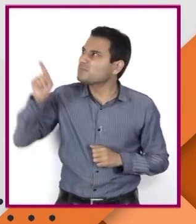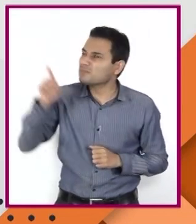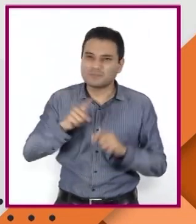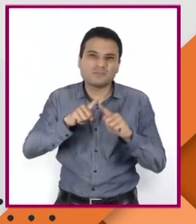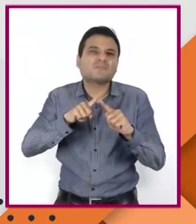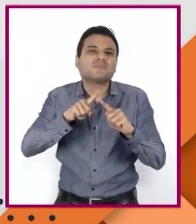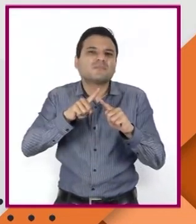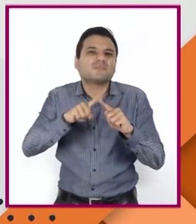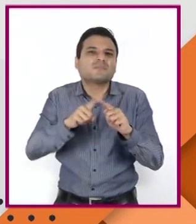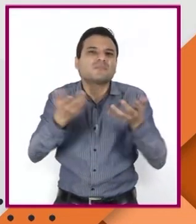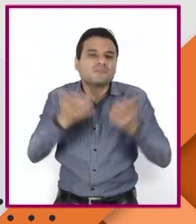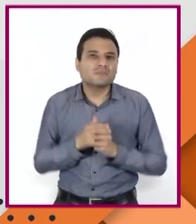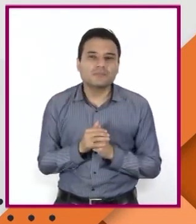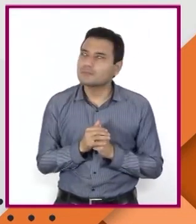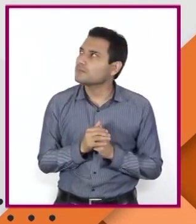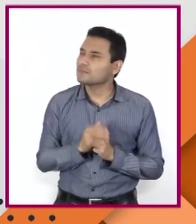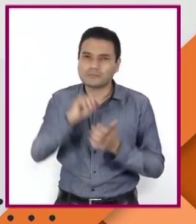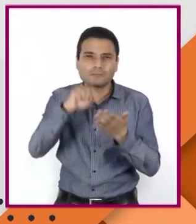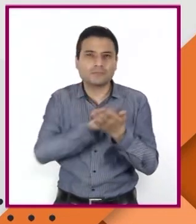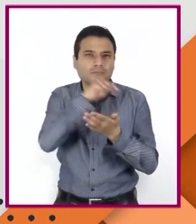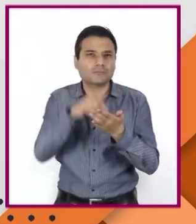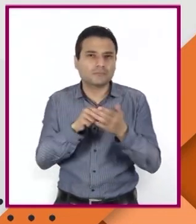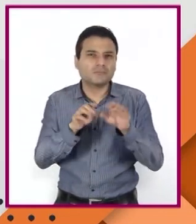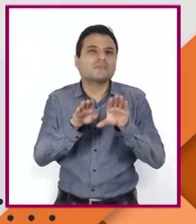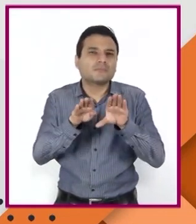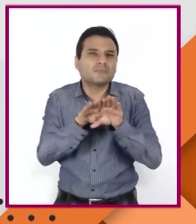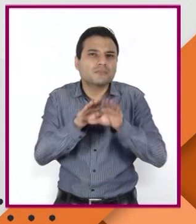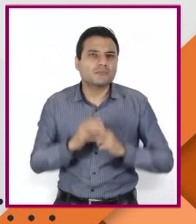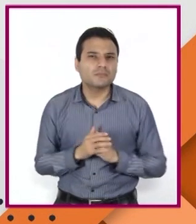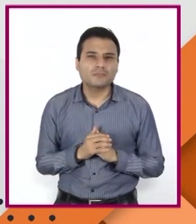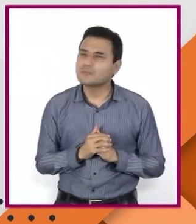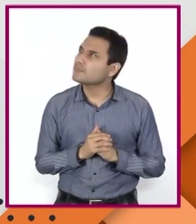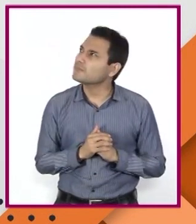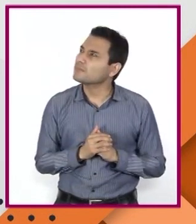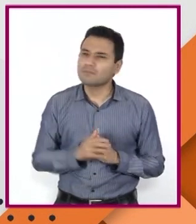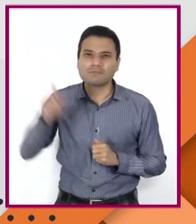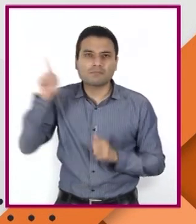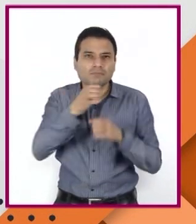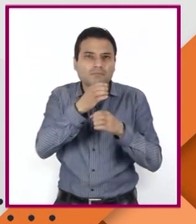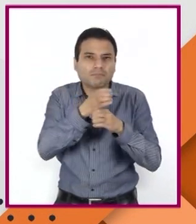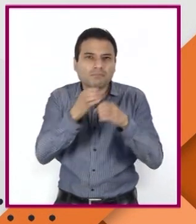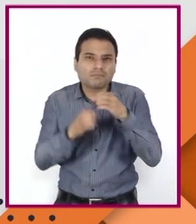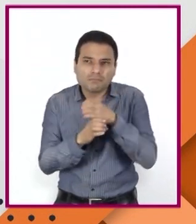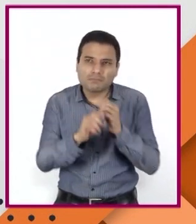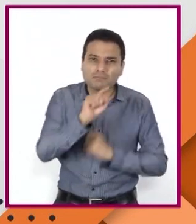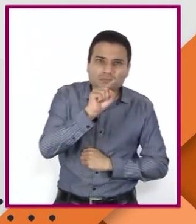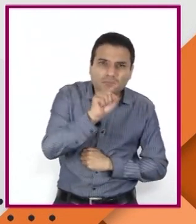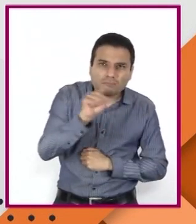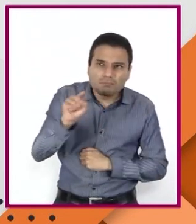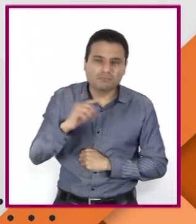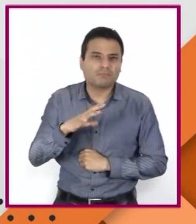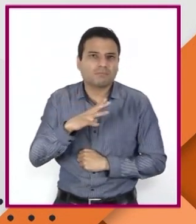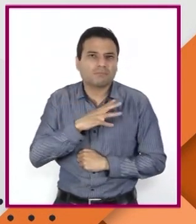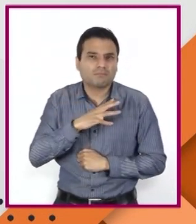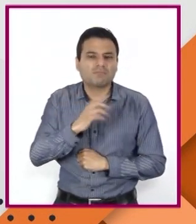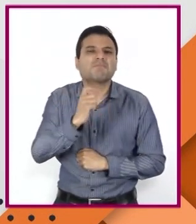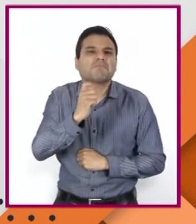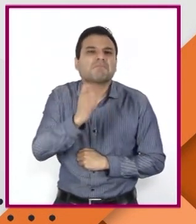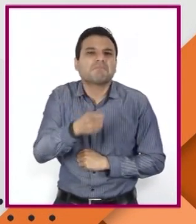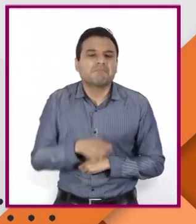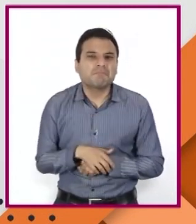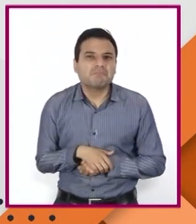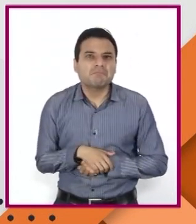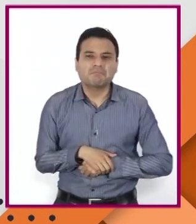retratados? ¿Cómo es el lugar en el que se encuentran? ¿Qué objetos aparecen y para qué se utilizan?